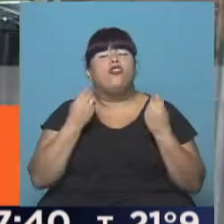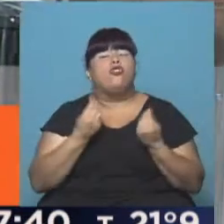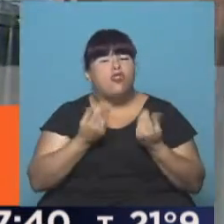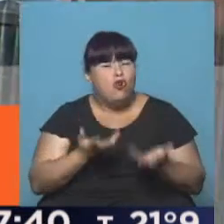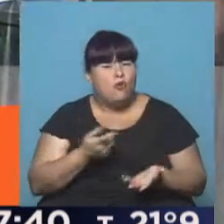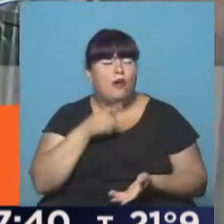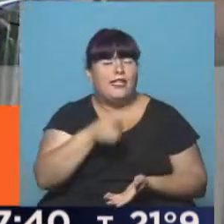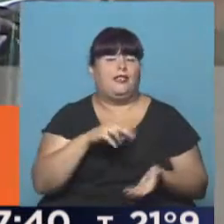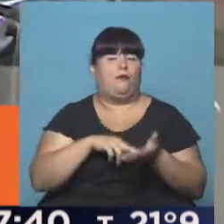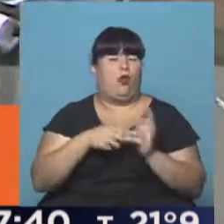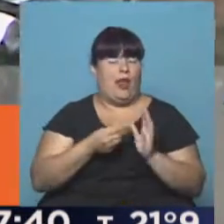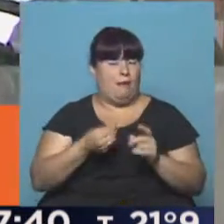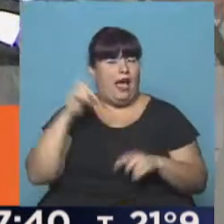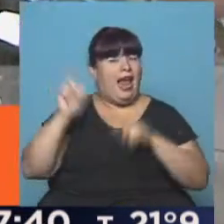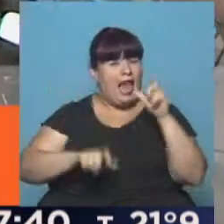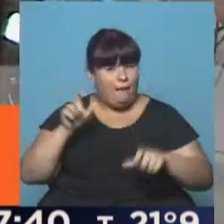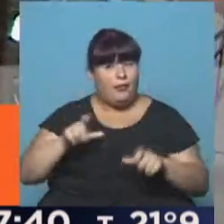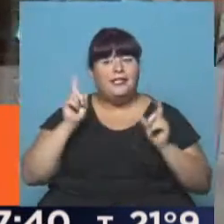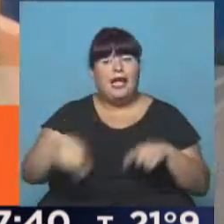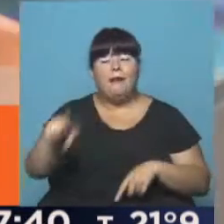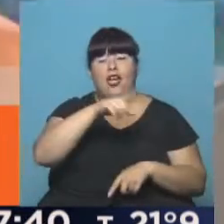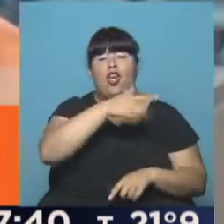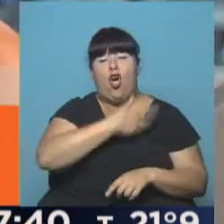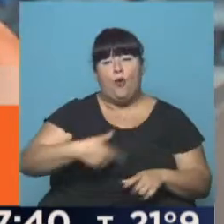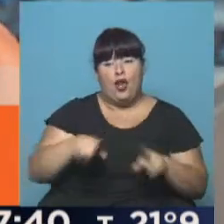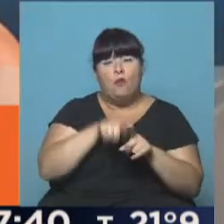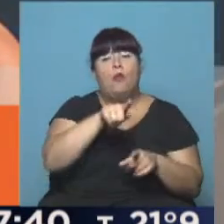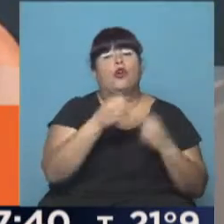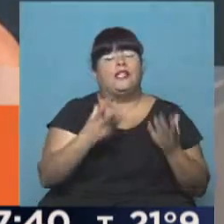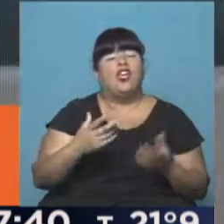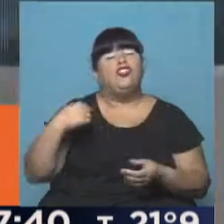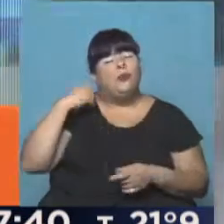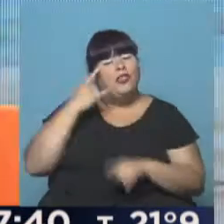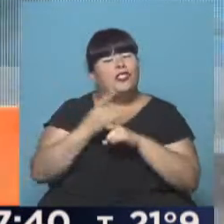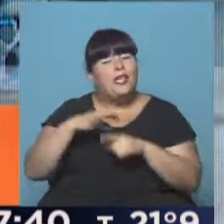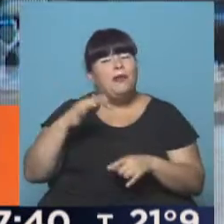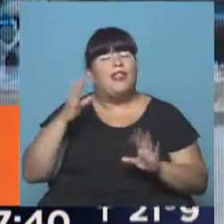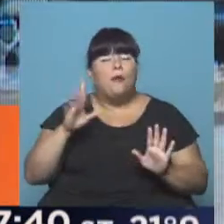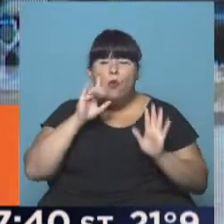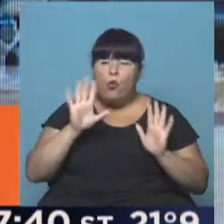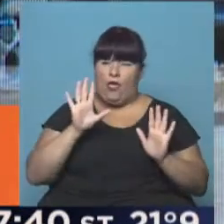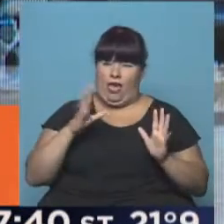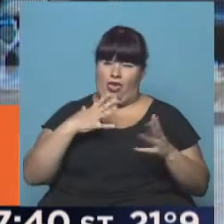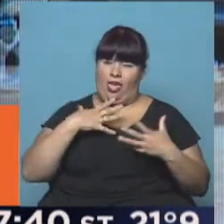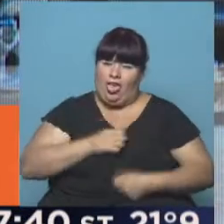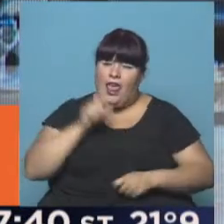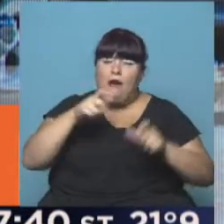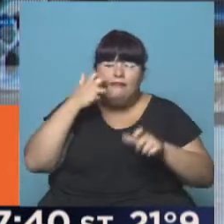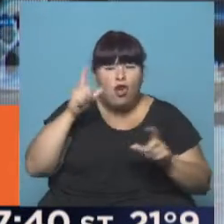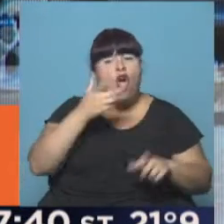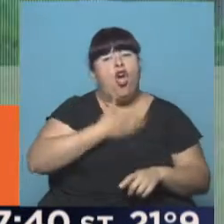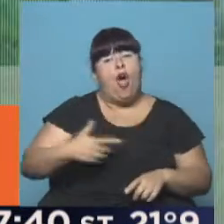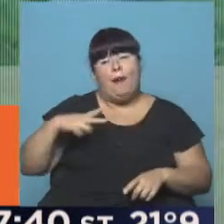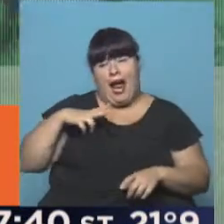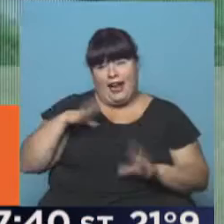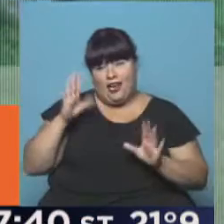impacta eso en la gente y en los funcionarios como vos, Carlos? Yo creo que siempre hay que tener cuidado de no angustiar a la gente mayor. El gobierno para